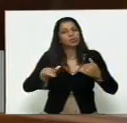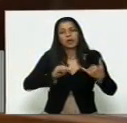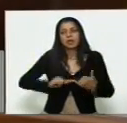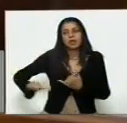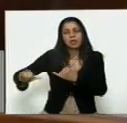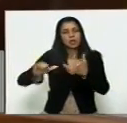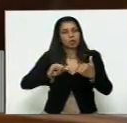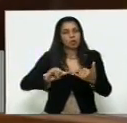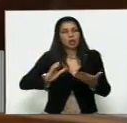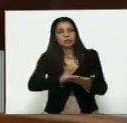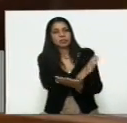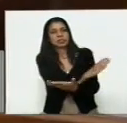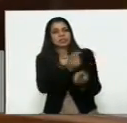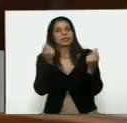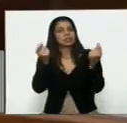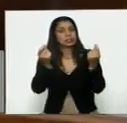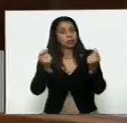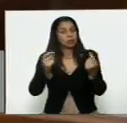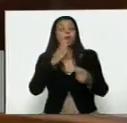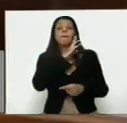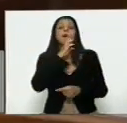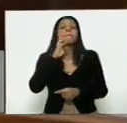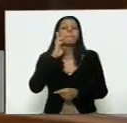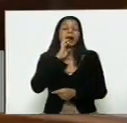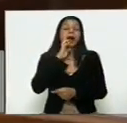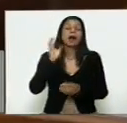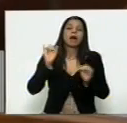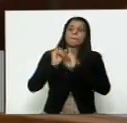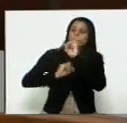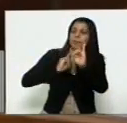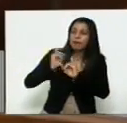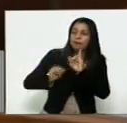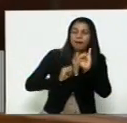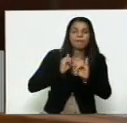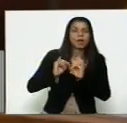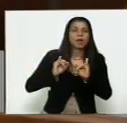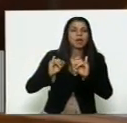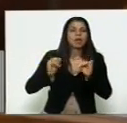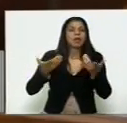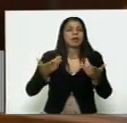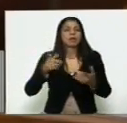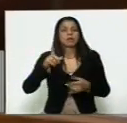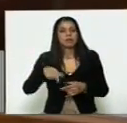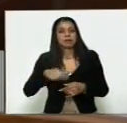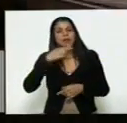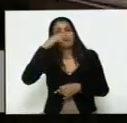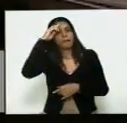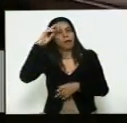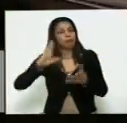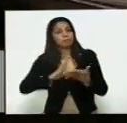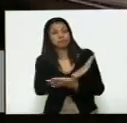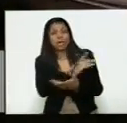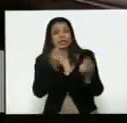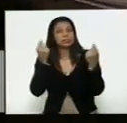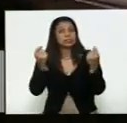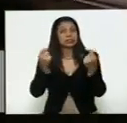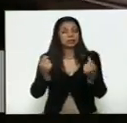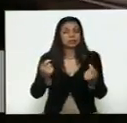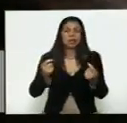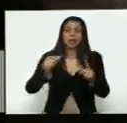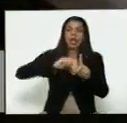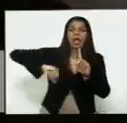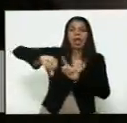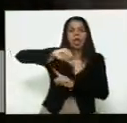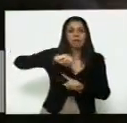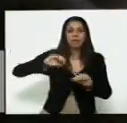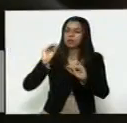sin discriminaciones hacia las madres, los recién nacidos, la recién nacida y el padre. 5. Ambiente sano,